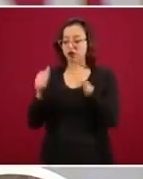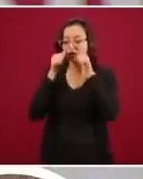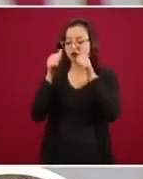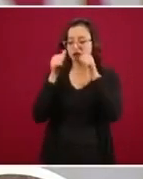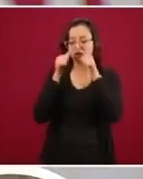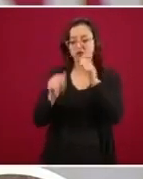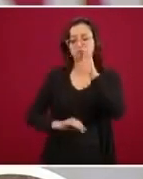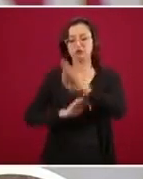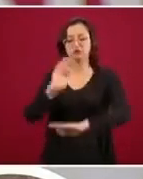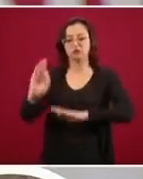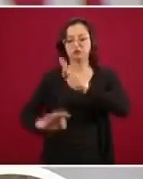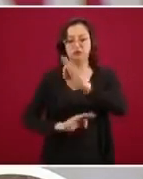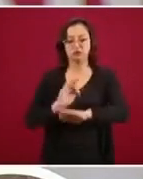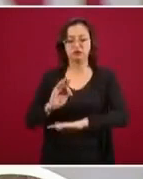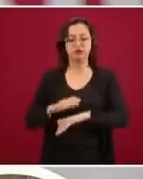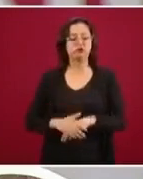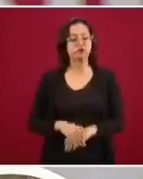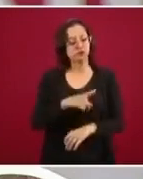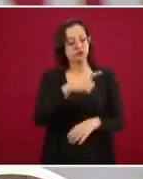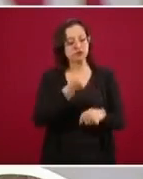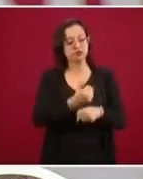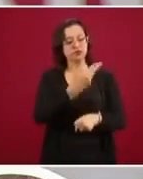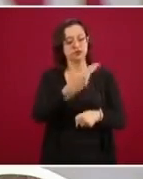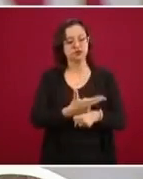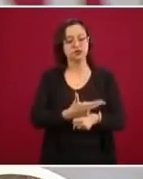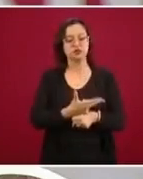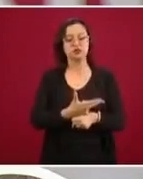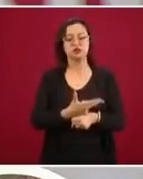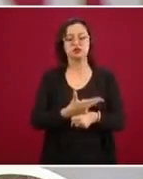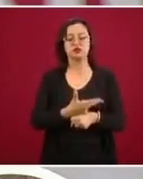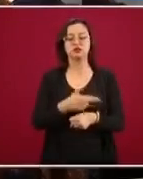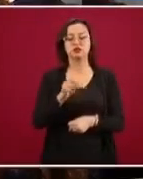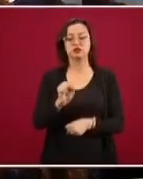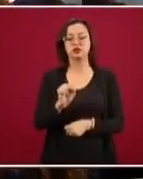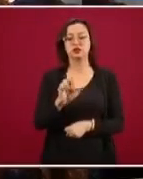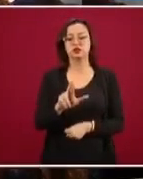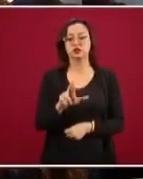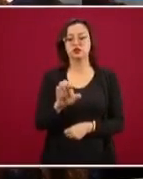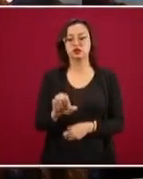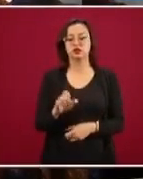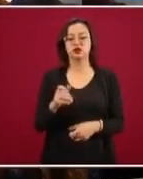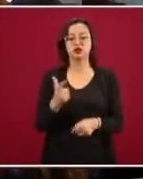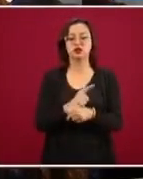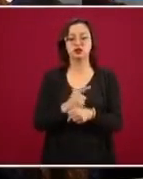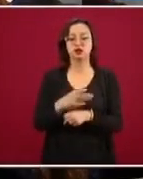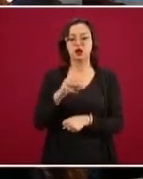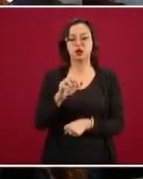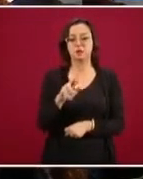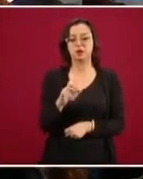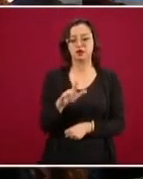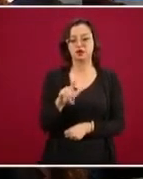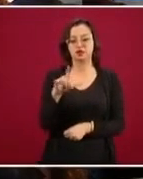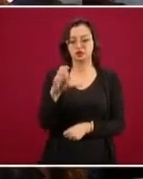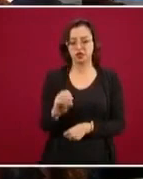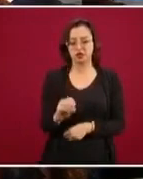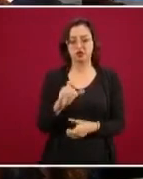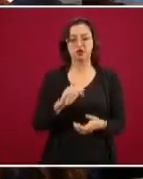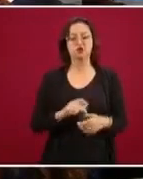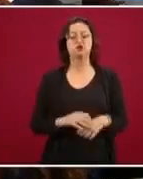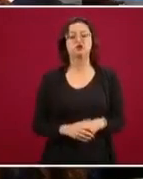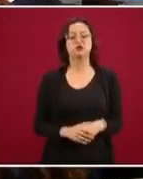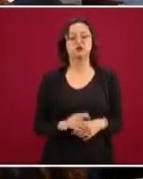hospitalarios al secretario de relaciones exteriores licenciado marcelo ebrad casaubón